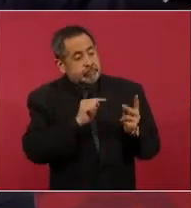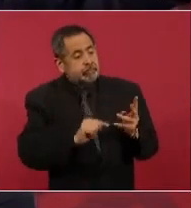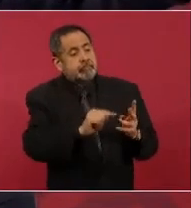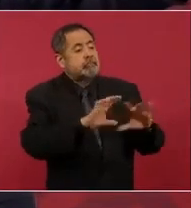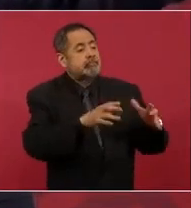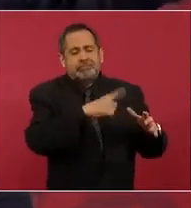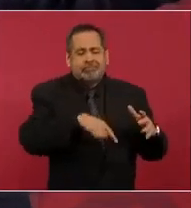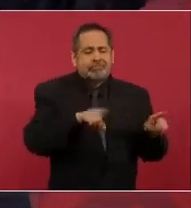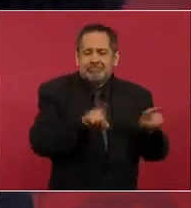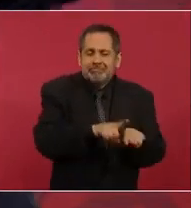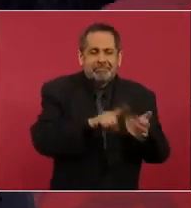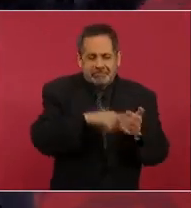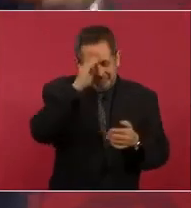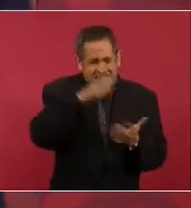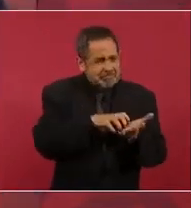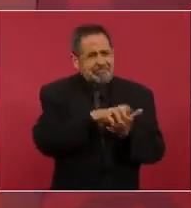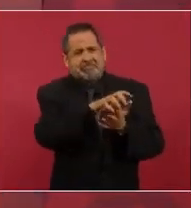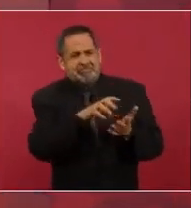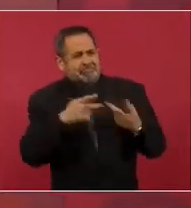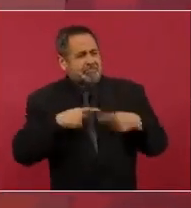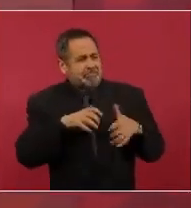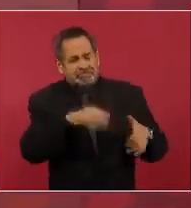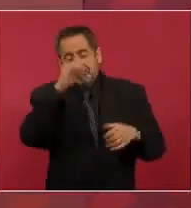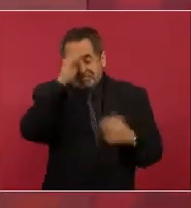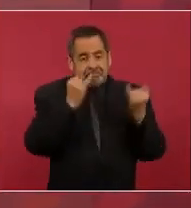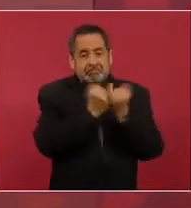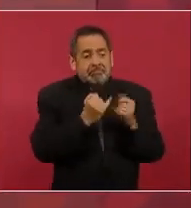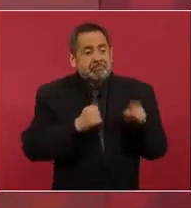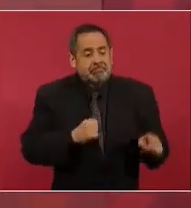conservadores, son millones